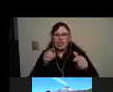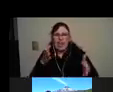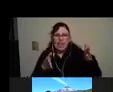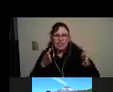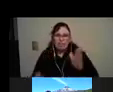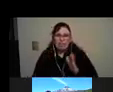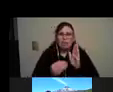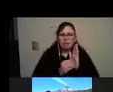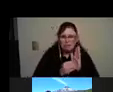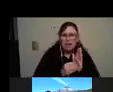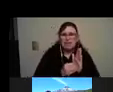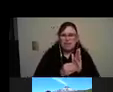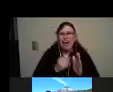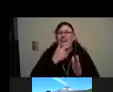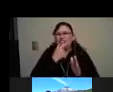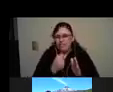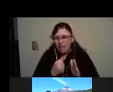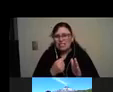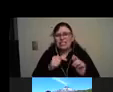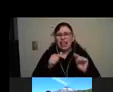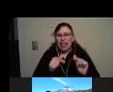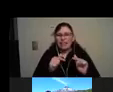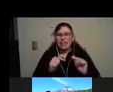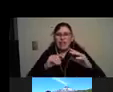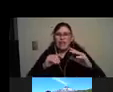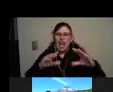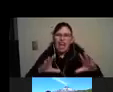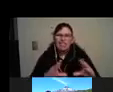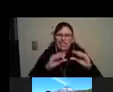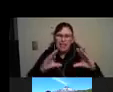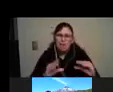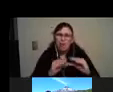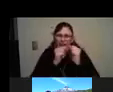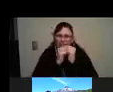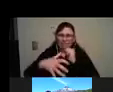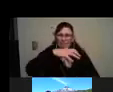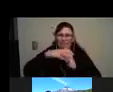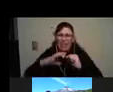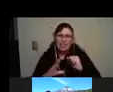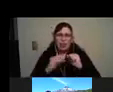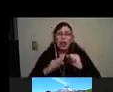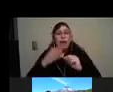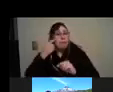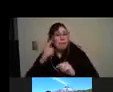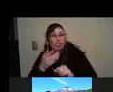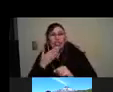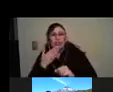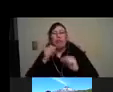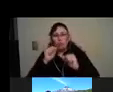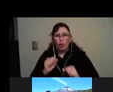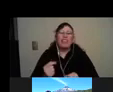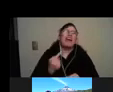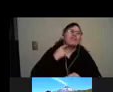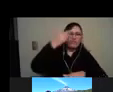presumiblemente moldeable, ¿cierto? Tanto por factores que pueden provocar una enfermedad o por factores